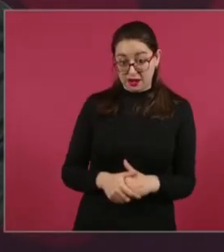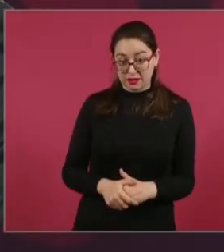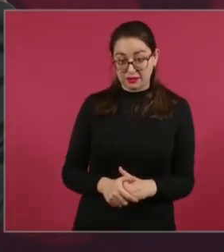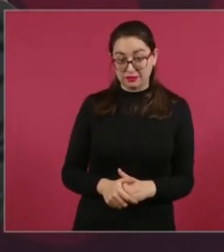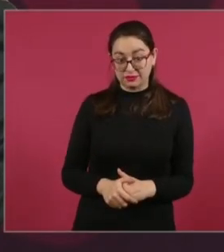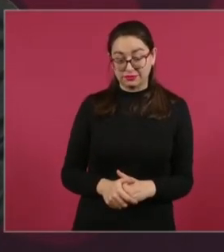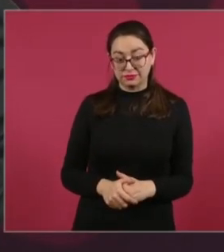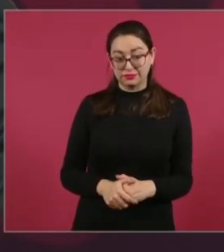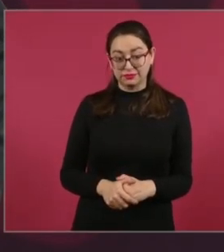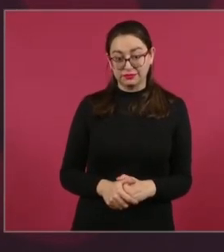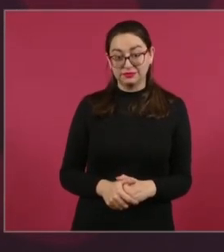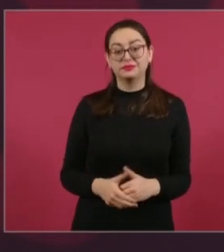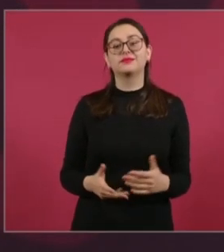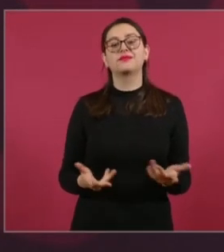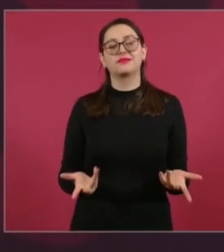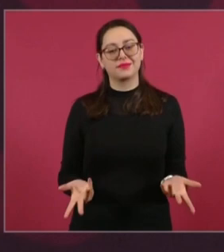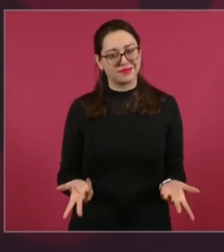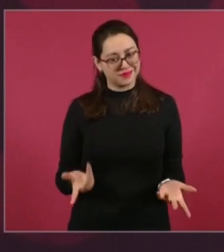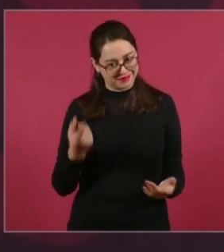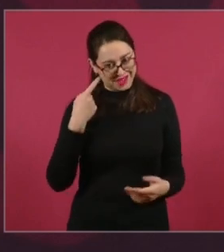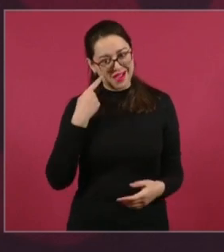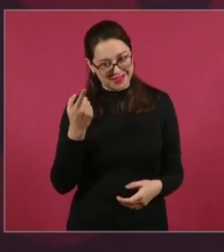¿para qué?